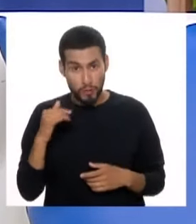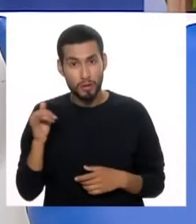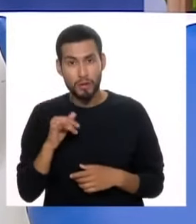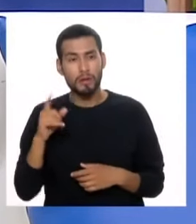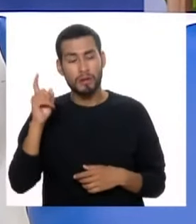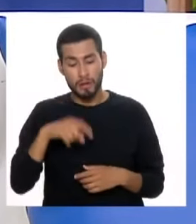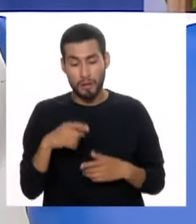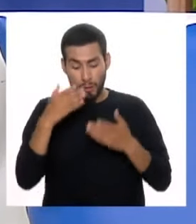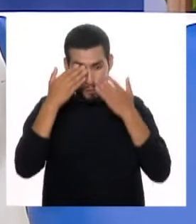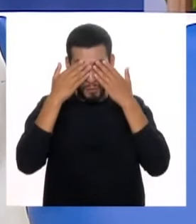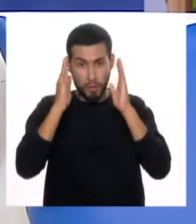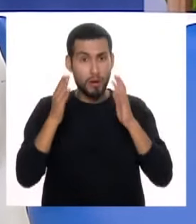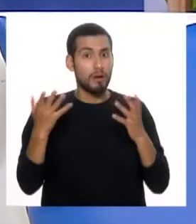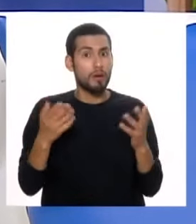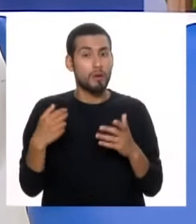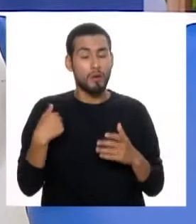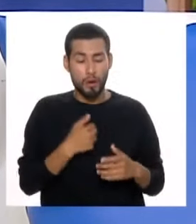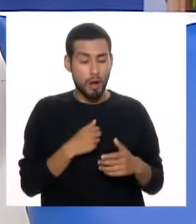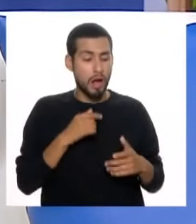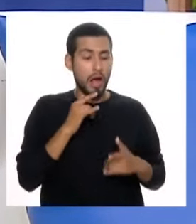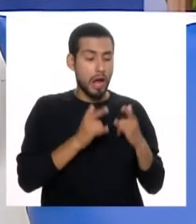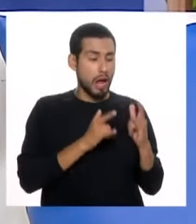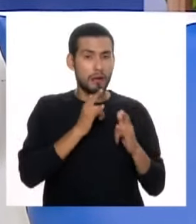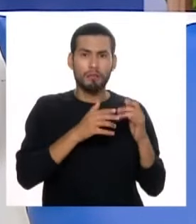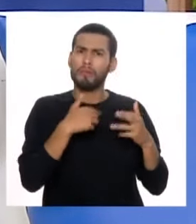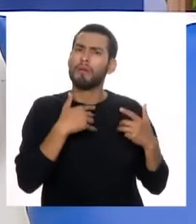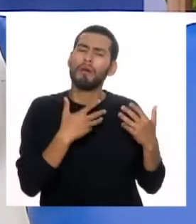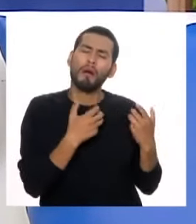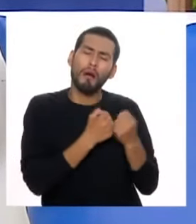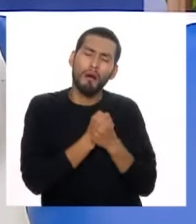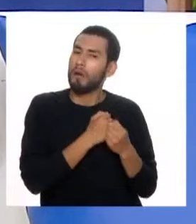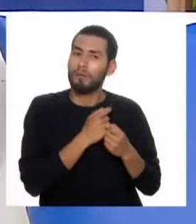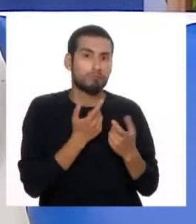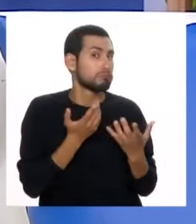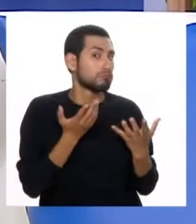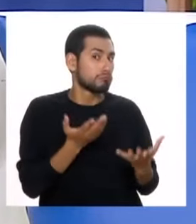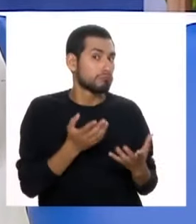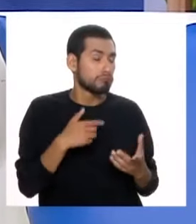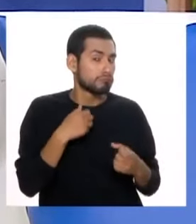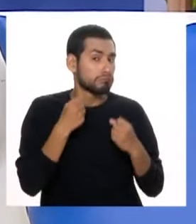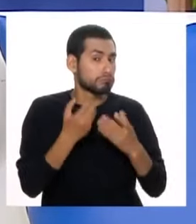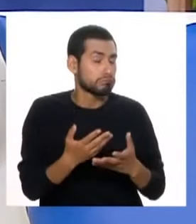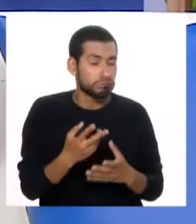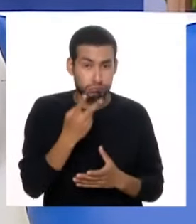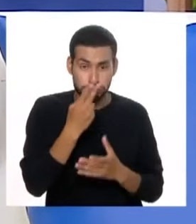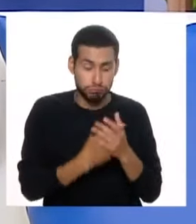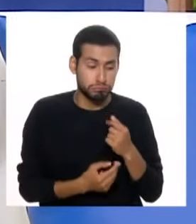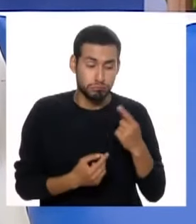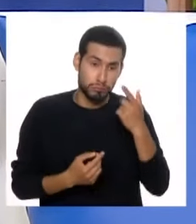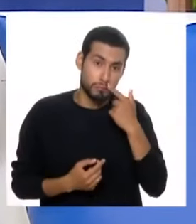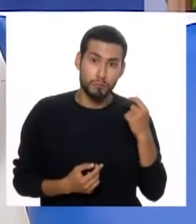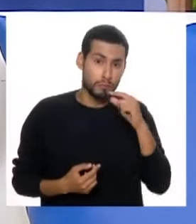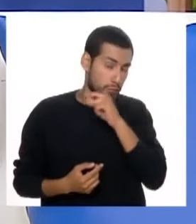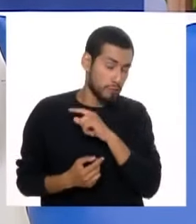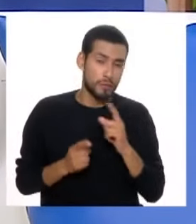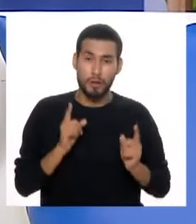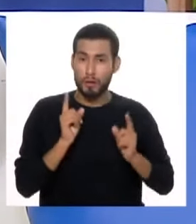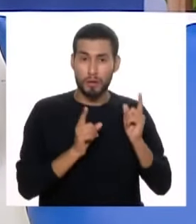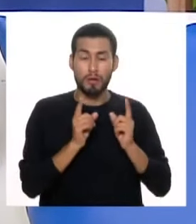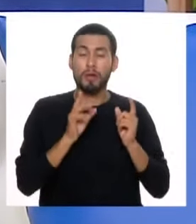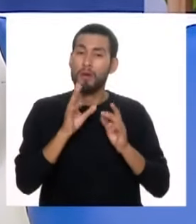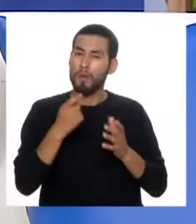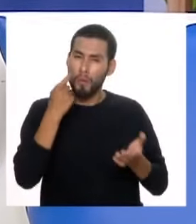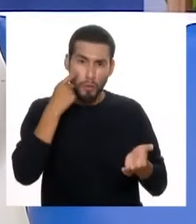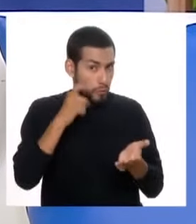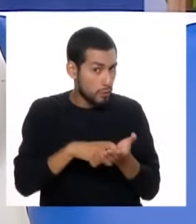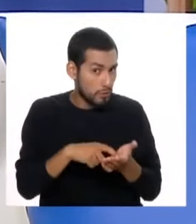que darnos cuenta que estamos construyendo relaciones inequitativas y que podemos hacer ambas partes, primero darnos